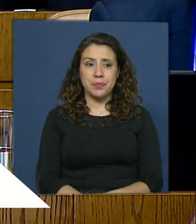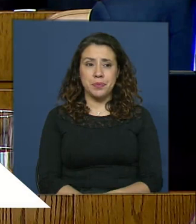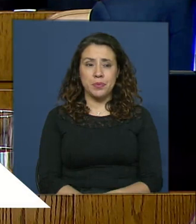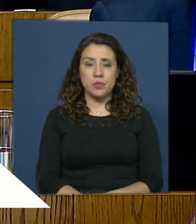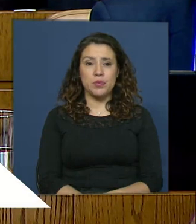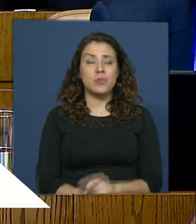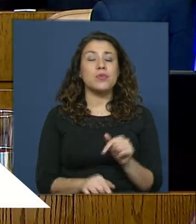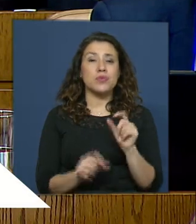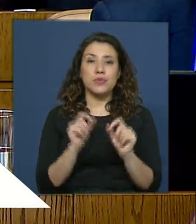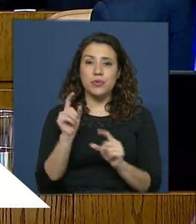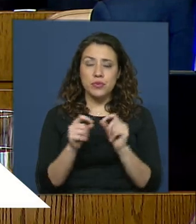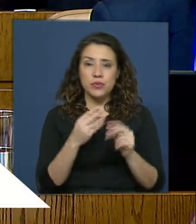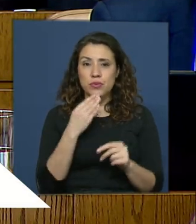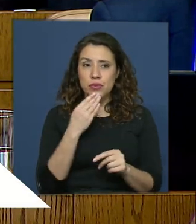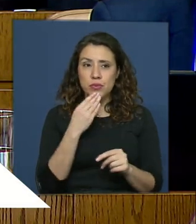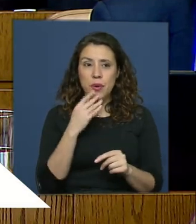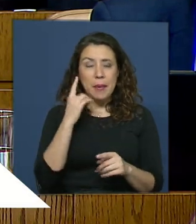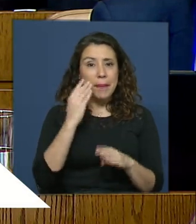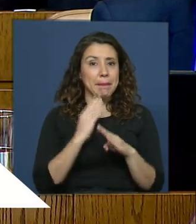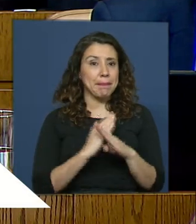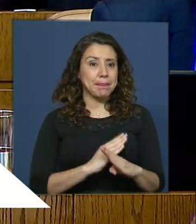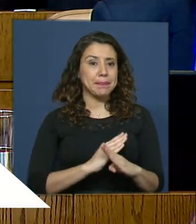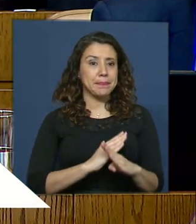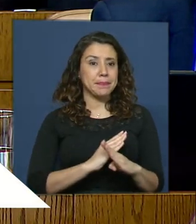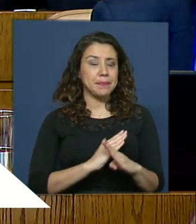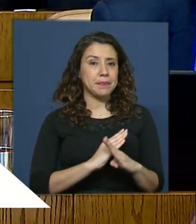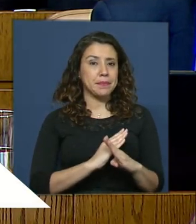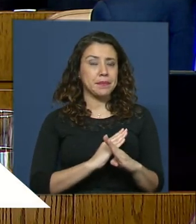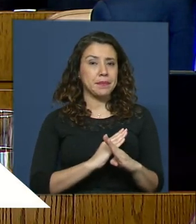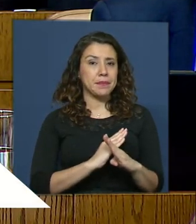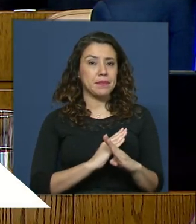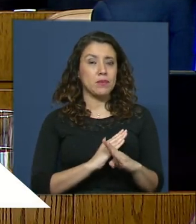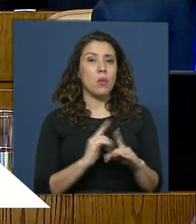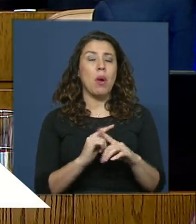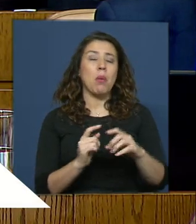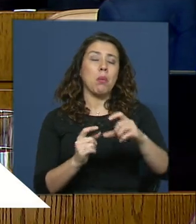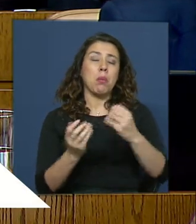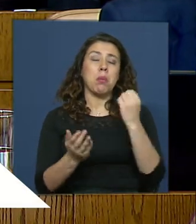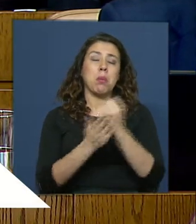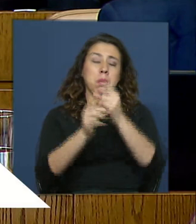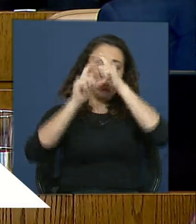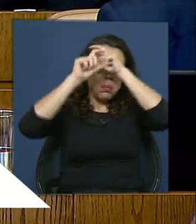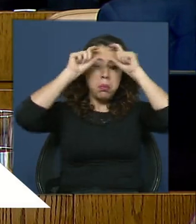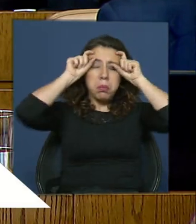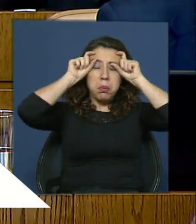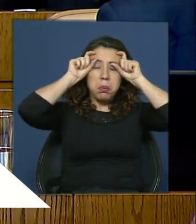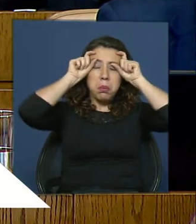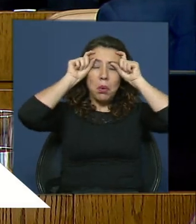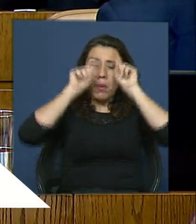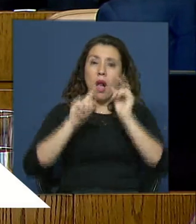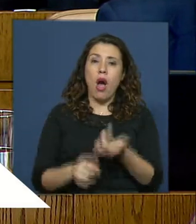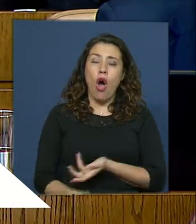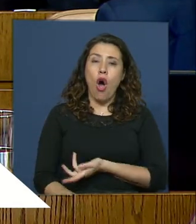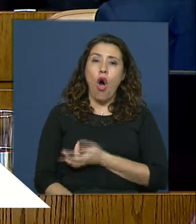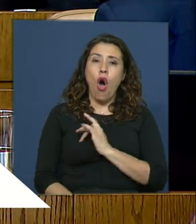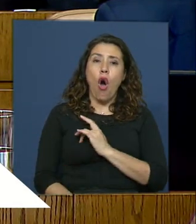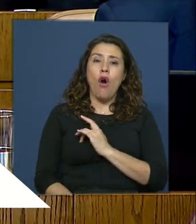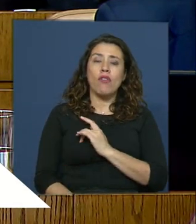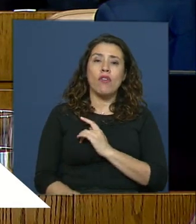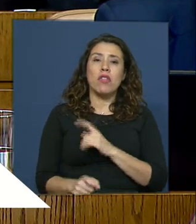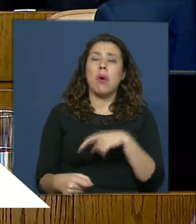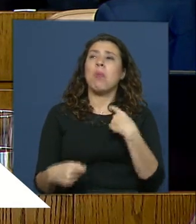aquí hay una defensa también de ellos para impedir de que se les estigmatice, que se les ofenda, por